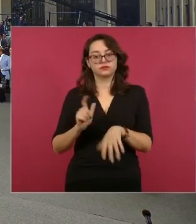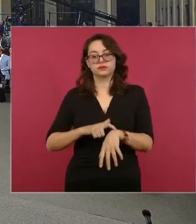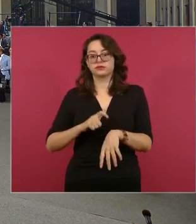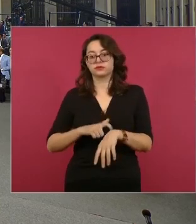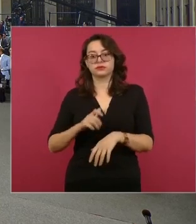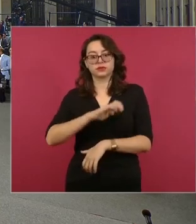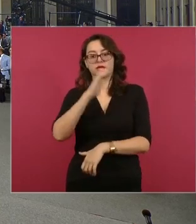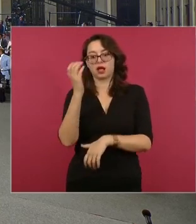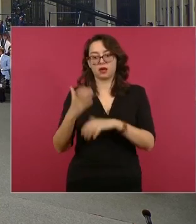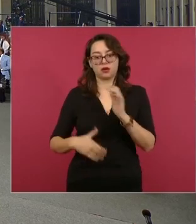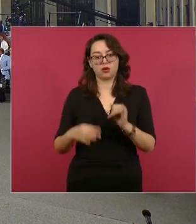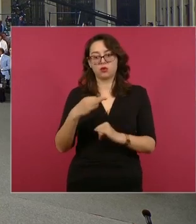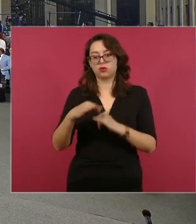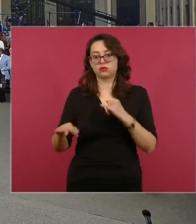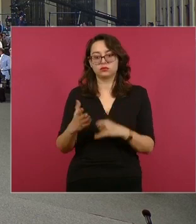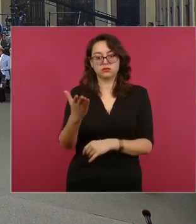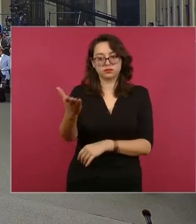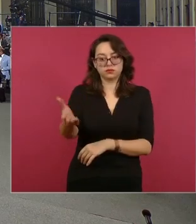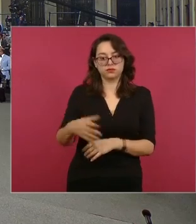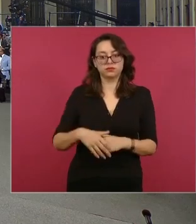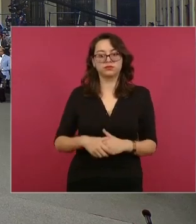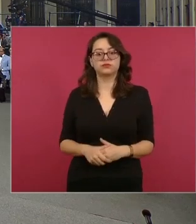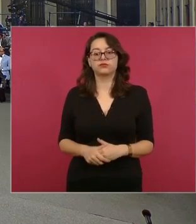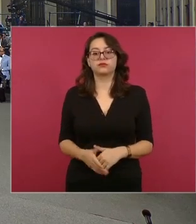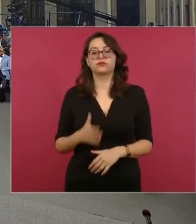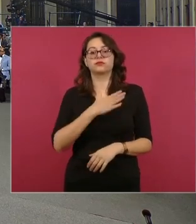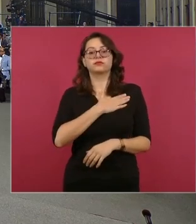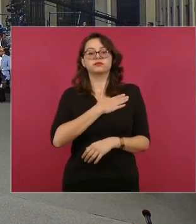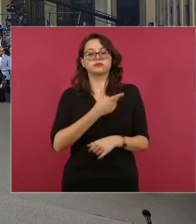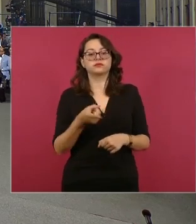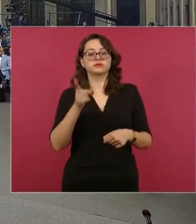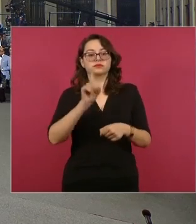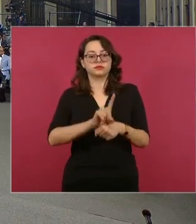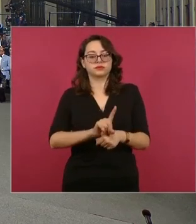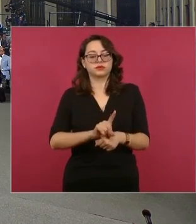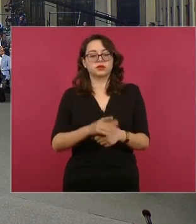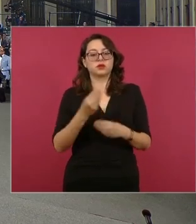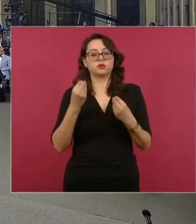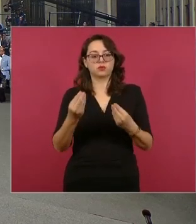concluyendo. Adelante. Buenos días, muchas gracias, secretaria.